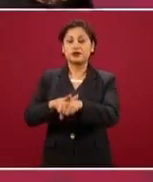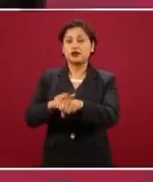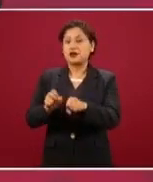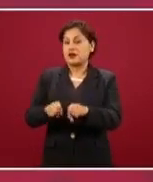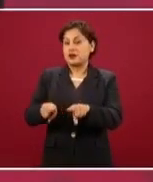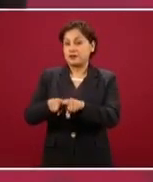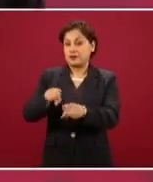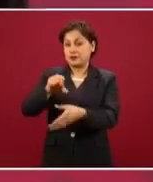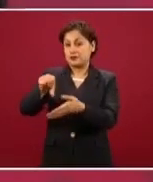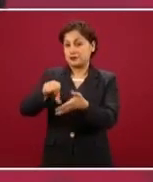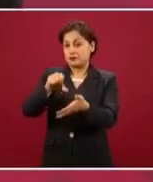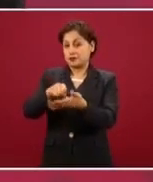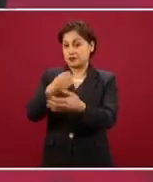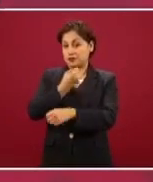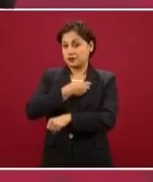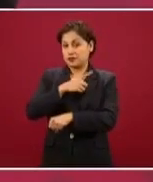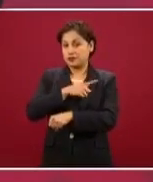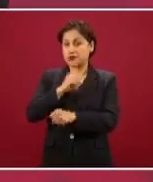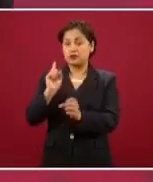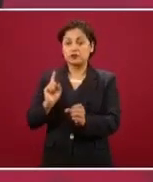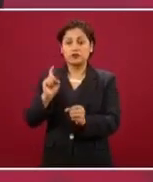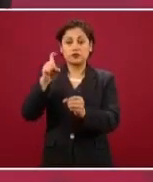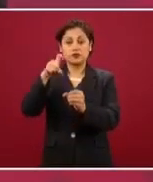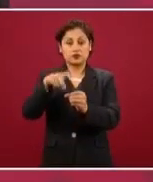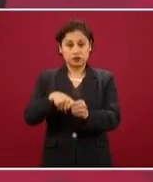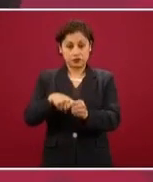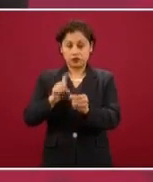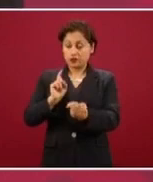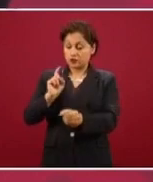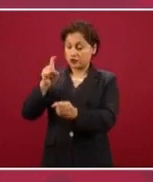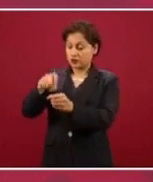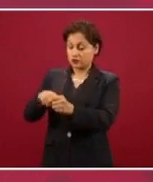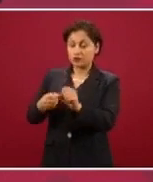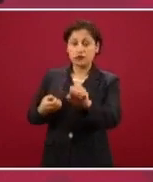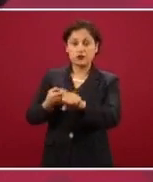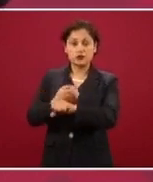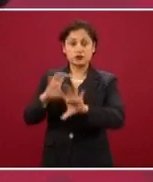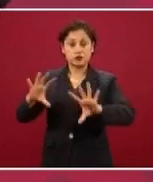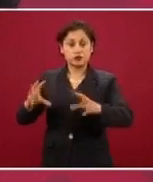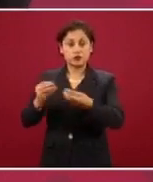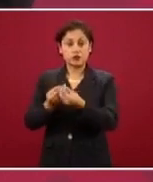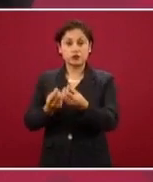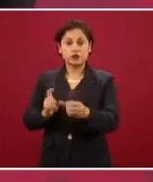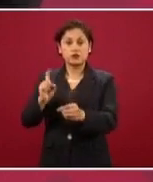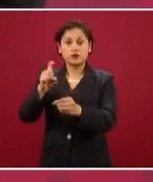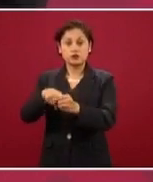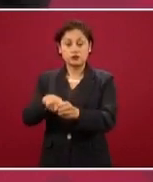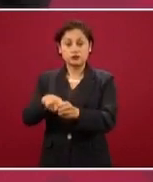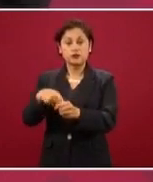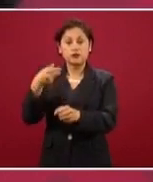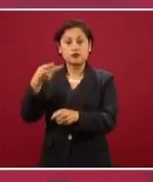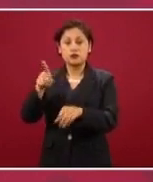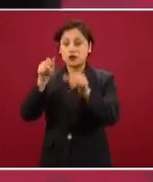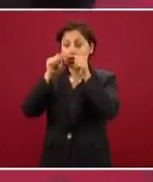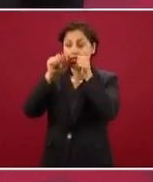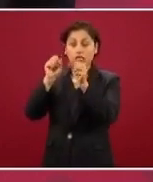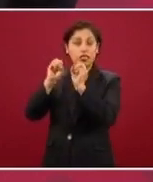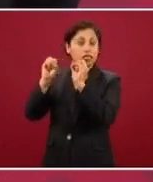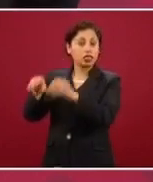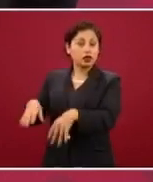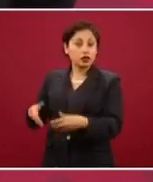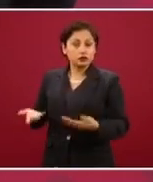pasaron al sistema de salud de los estados y se abandonó, como